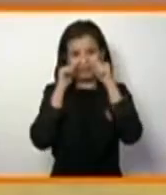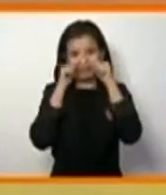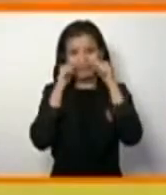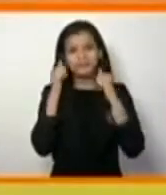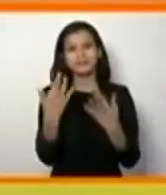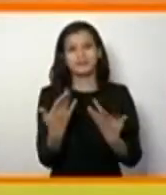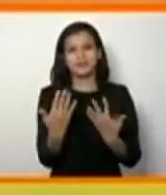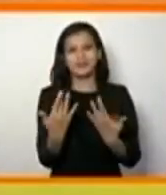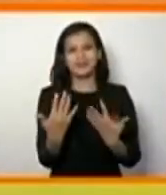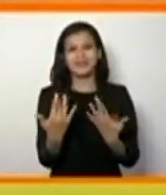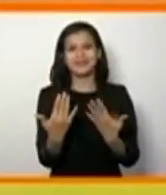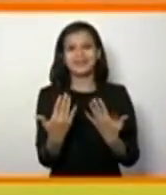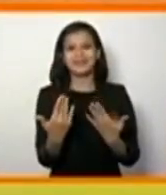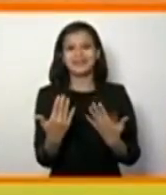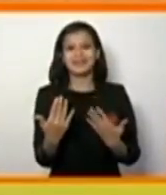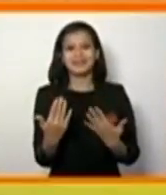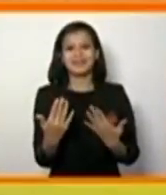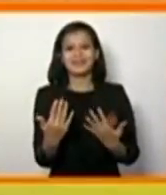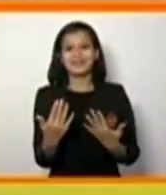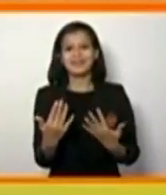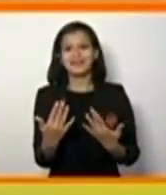favorecido es